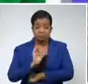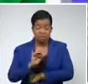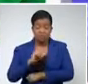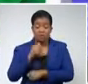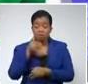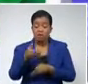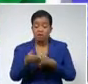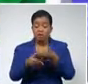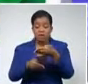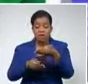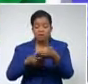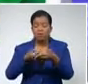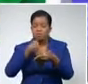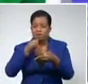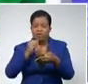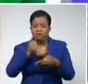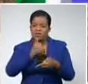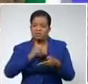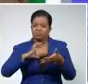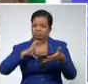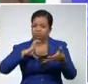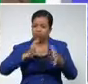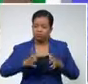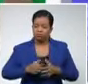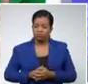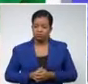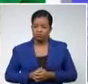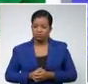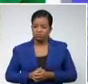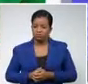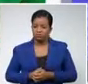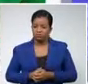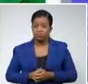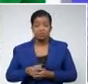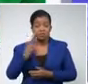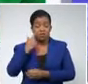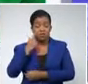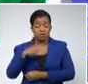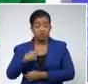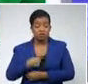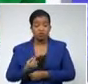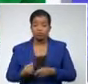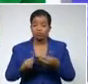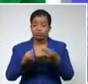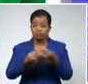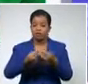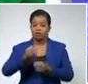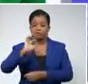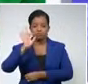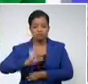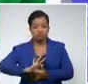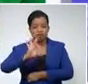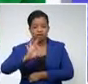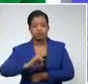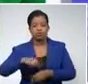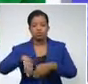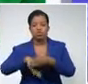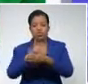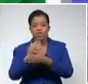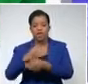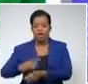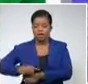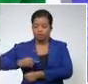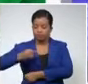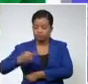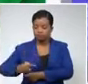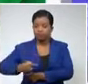con complicaciones de la enfermedad. Y creo que la curva que pusimos con el número de casos por día, donde se puede ver que en